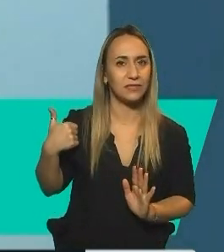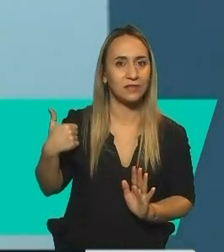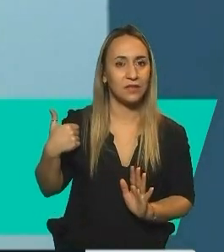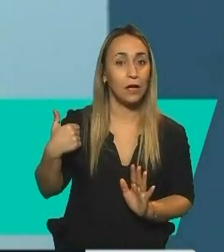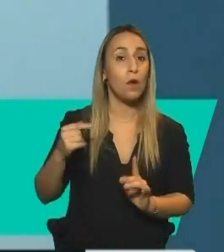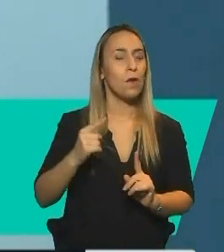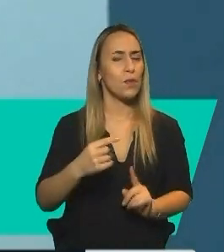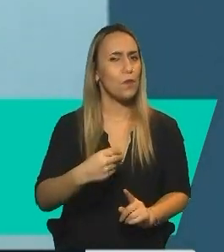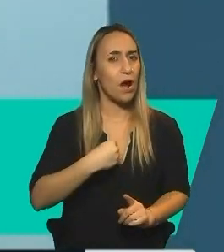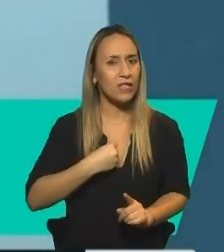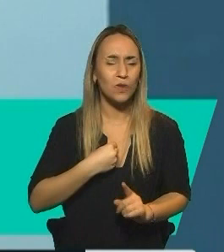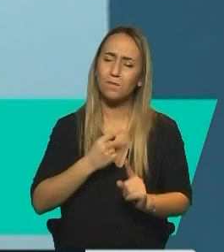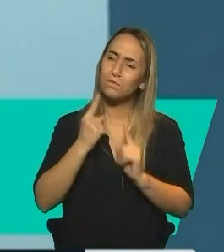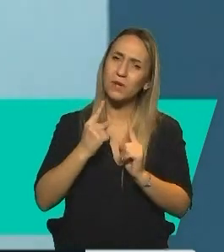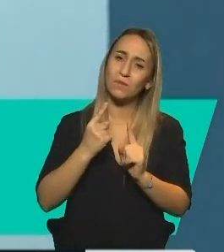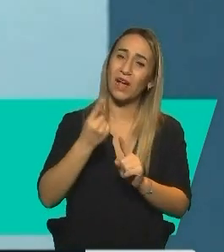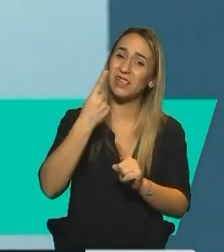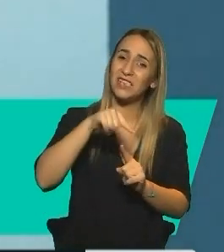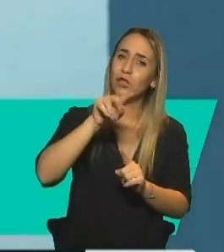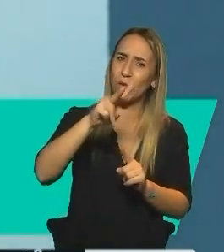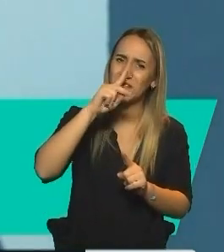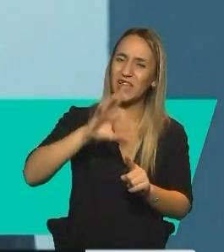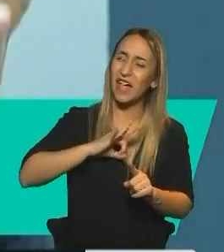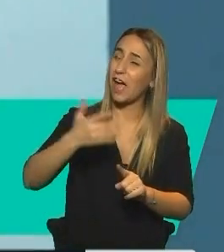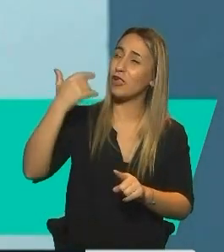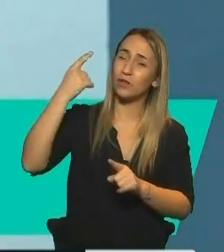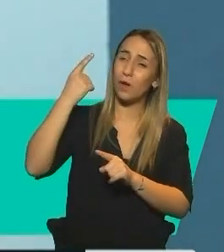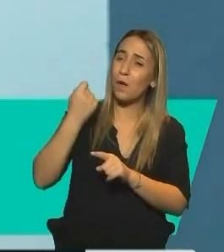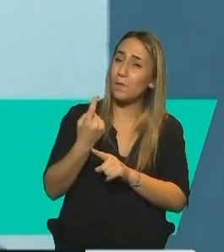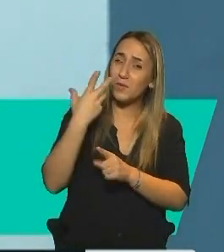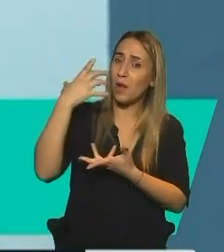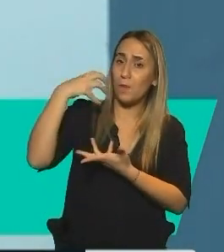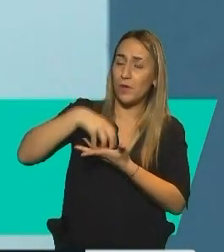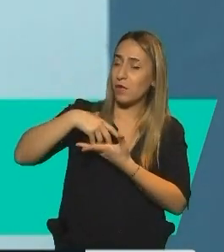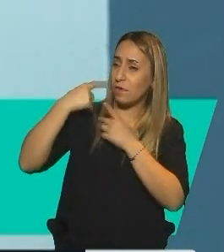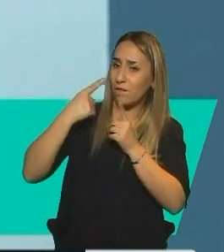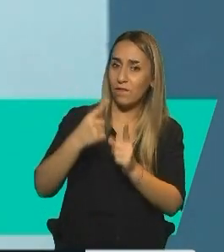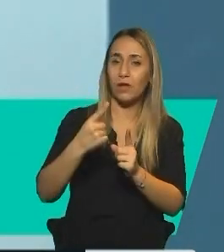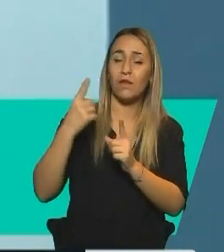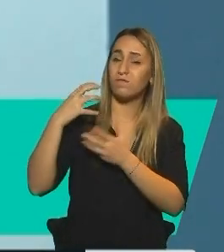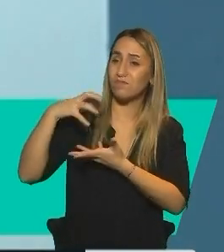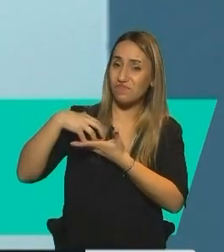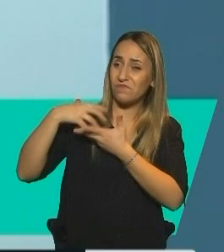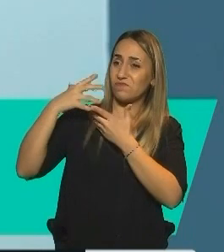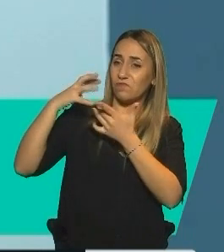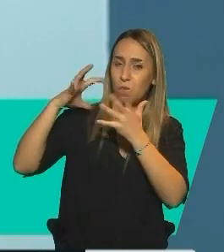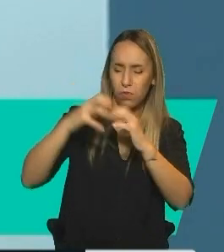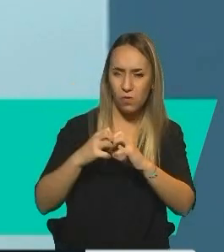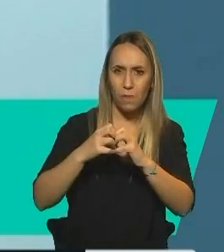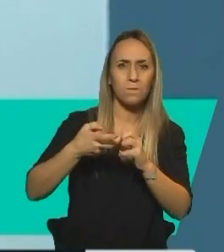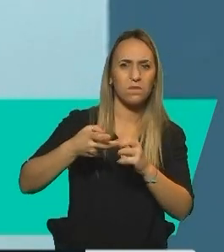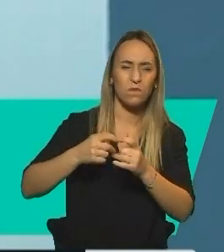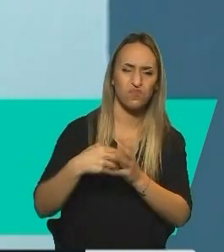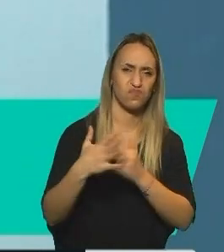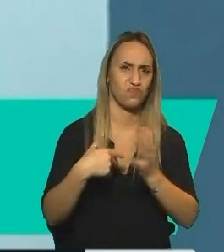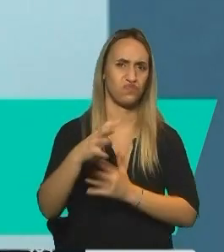con la misma vocación que hace 127 años. Y como te decía antes, a esa misión se le añadió hace 27 años la